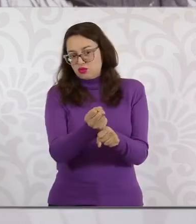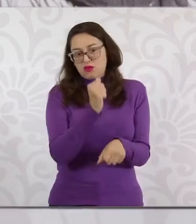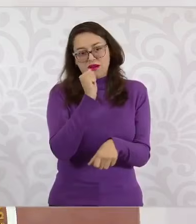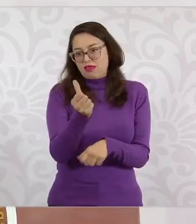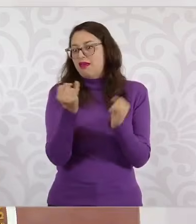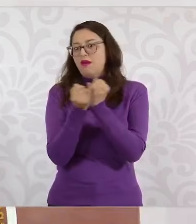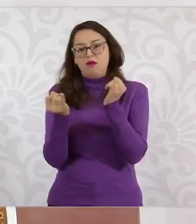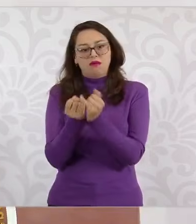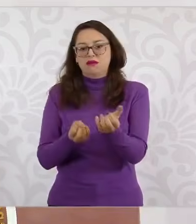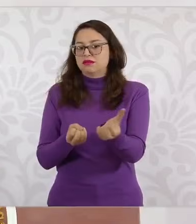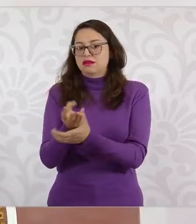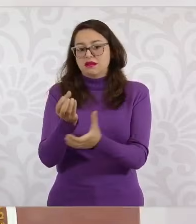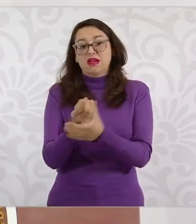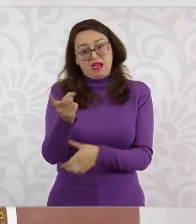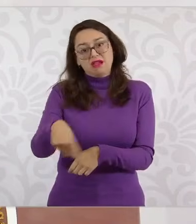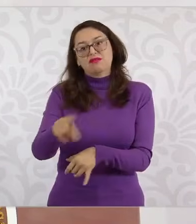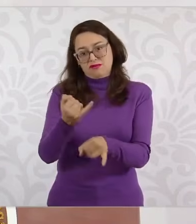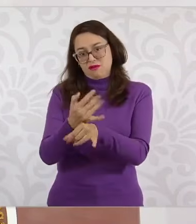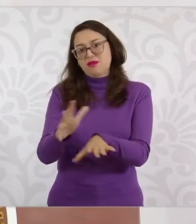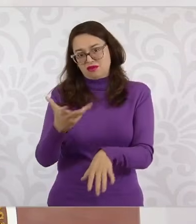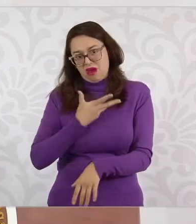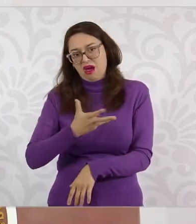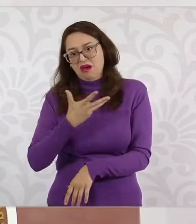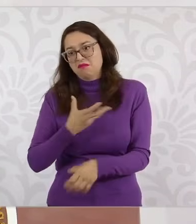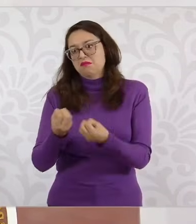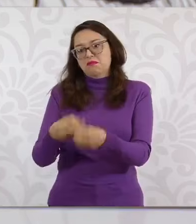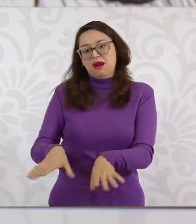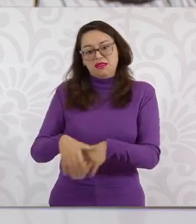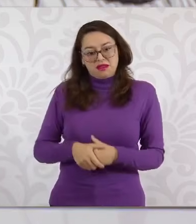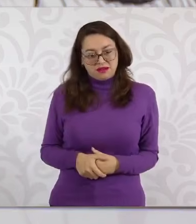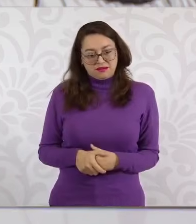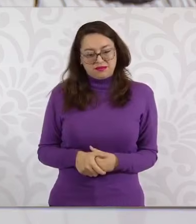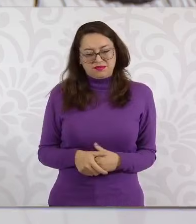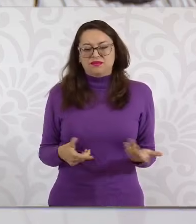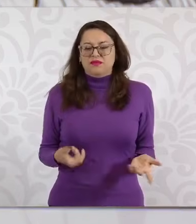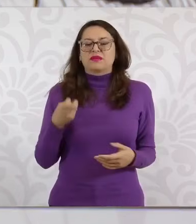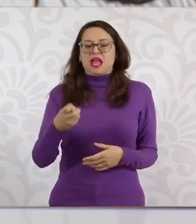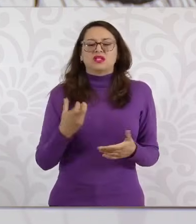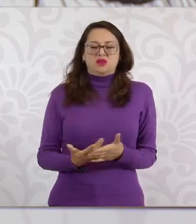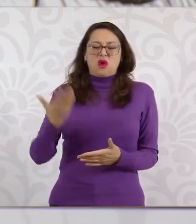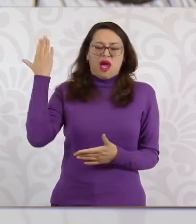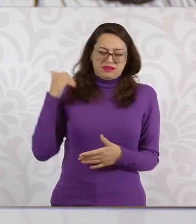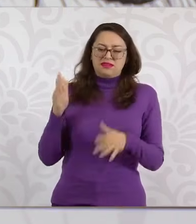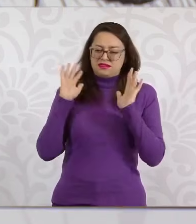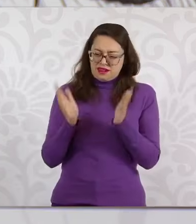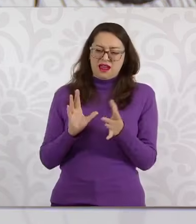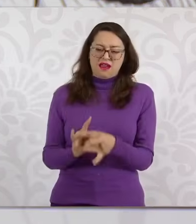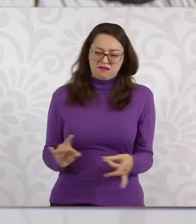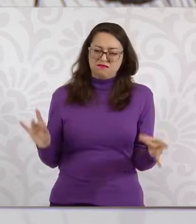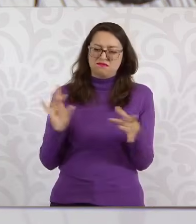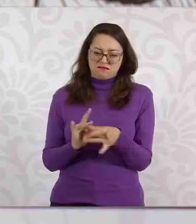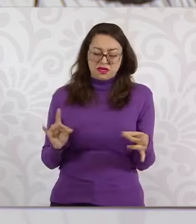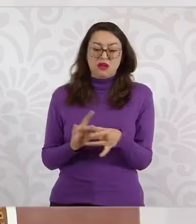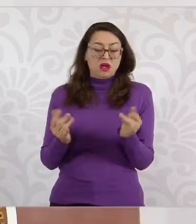tortura y que pudieran haber tenido información. Esto se explicó de manera muy amplia en su momento con